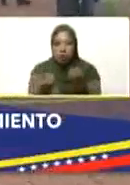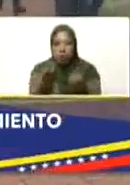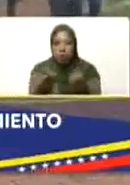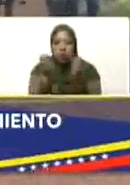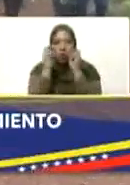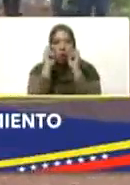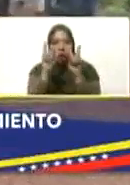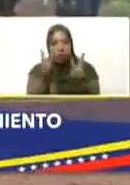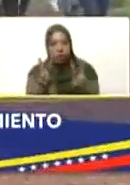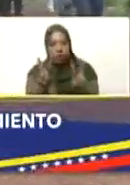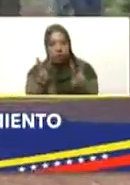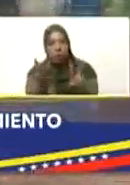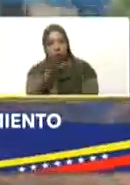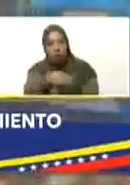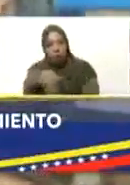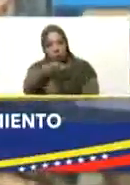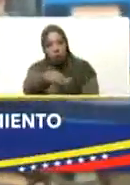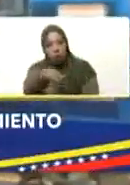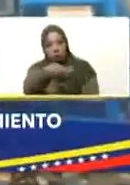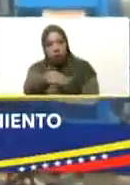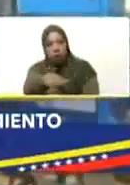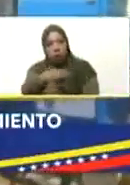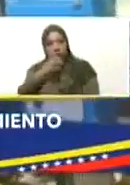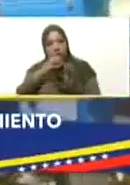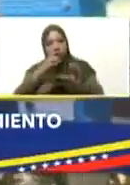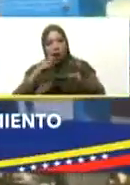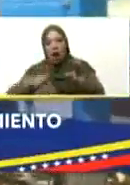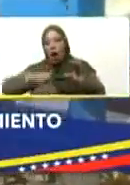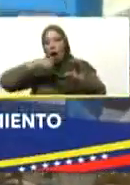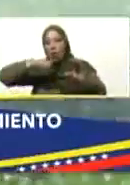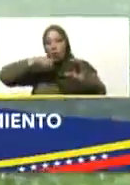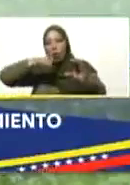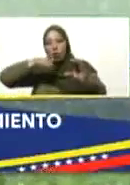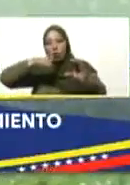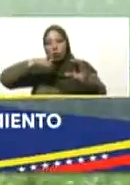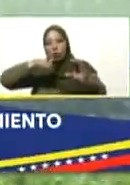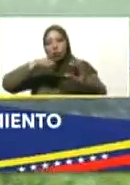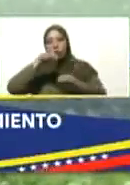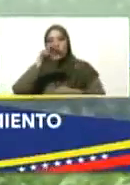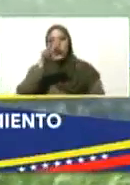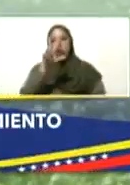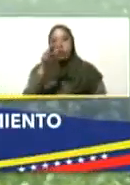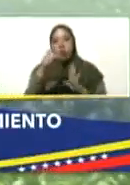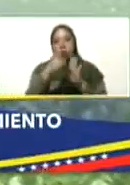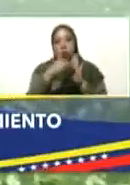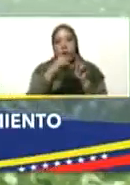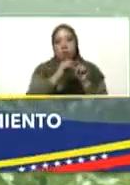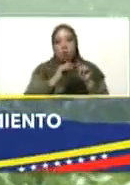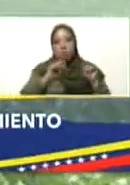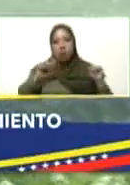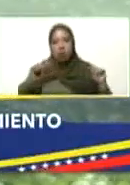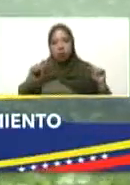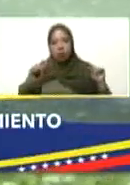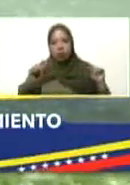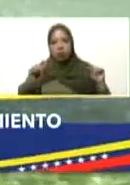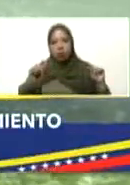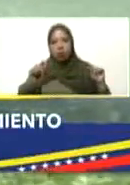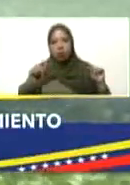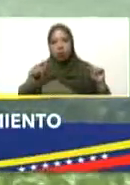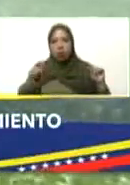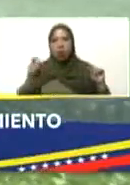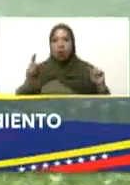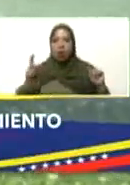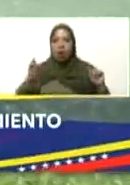adelante cómo del canal de estos 3.000 metros, el canal